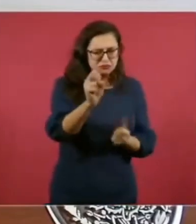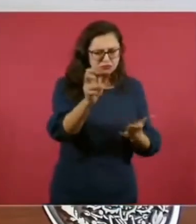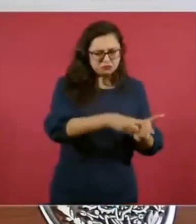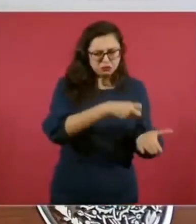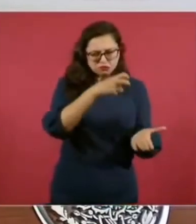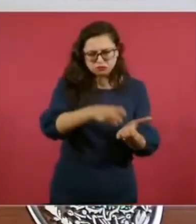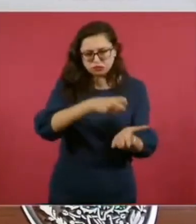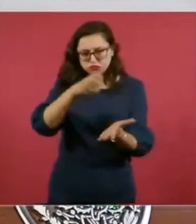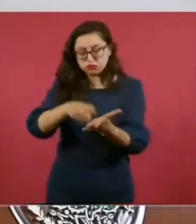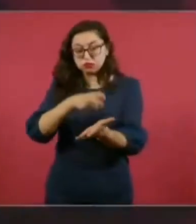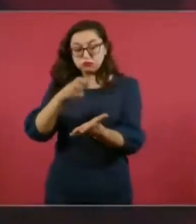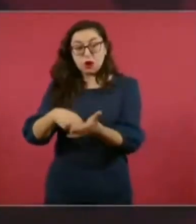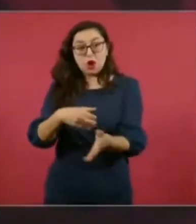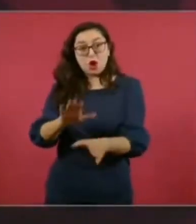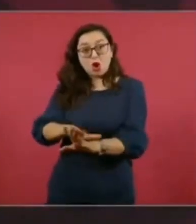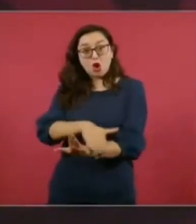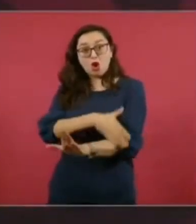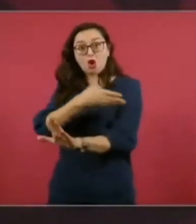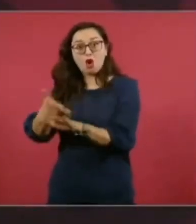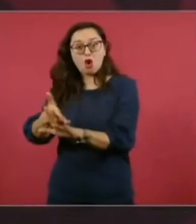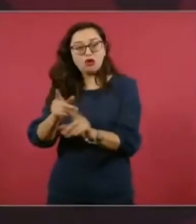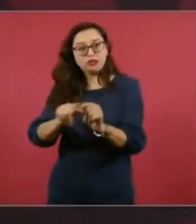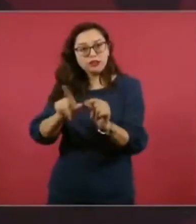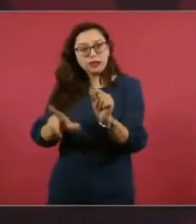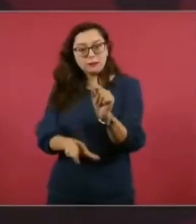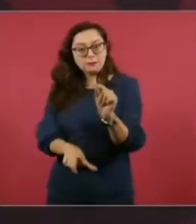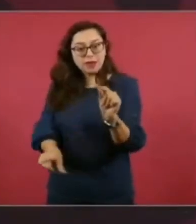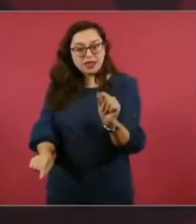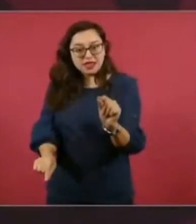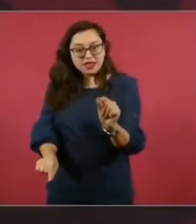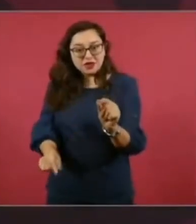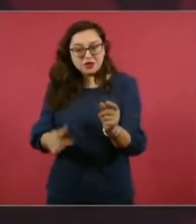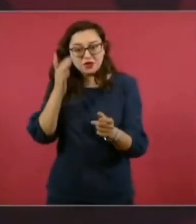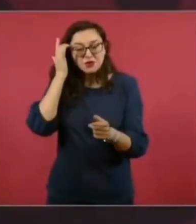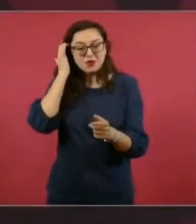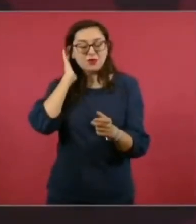pues los del Poder Judicial ya ni siquiera